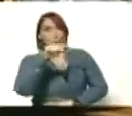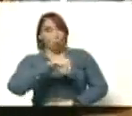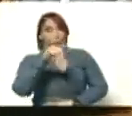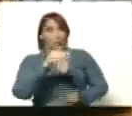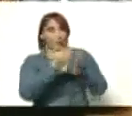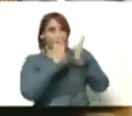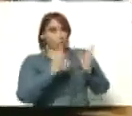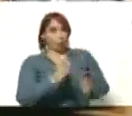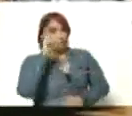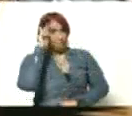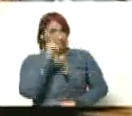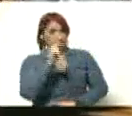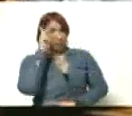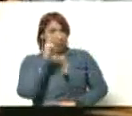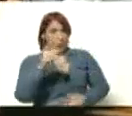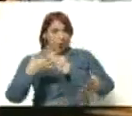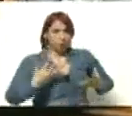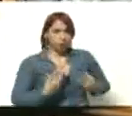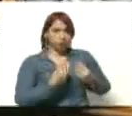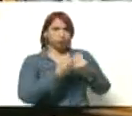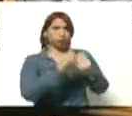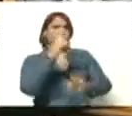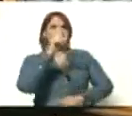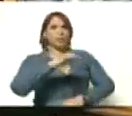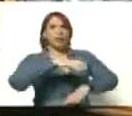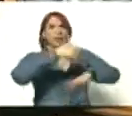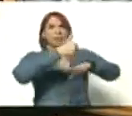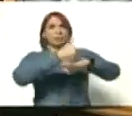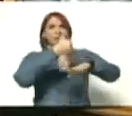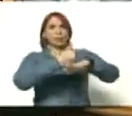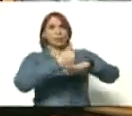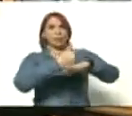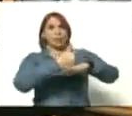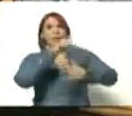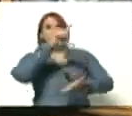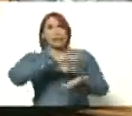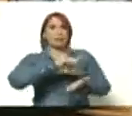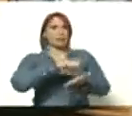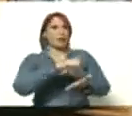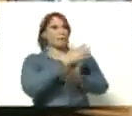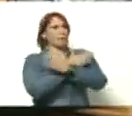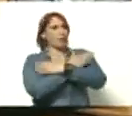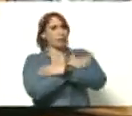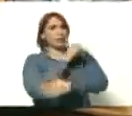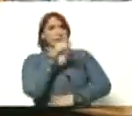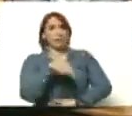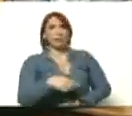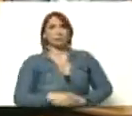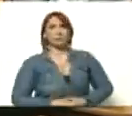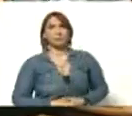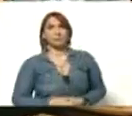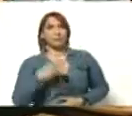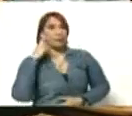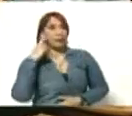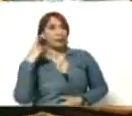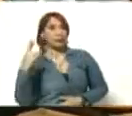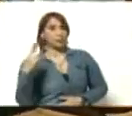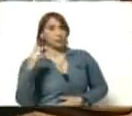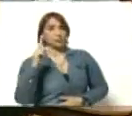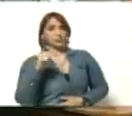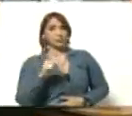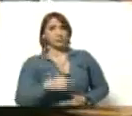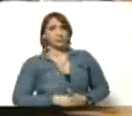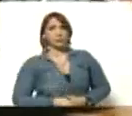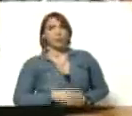sus profesores, me acompaña inclusive la directora del plantel, están muy felices. Pero además, esta radio la vamos a usar también de